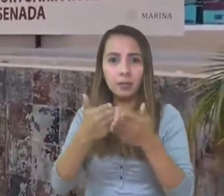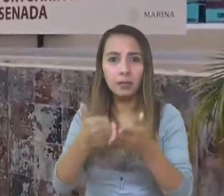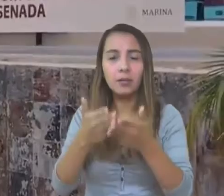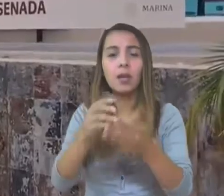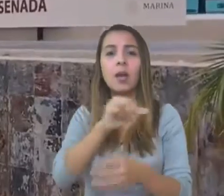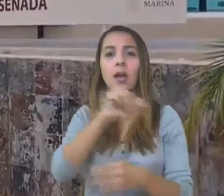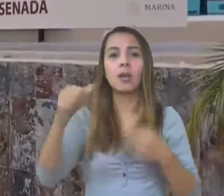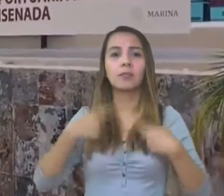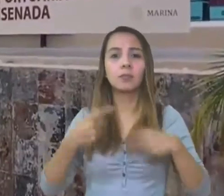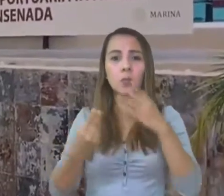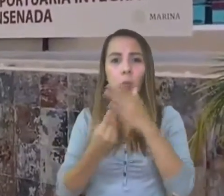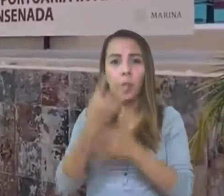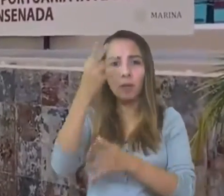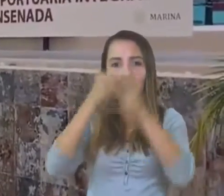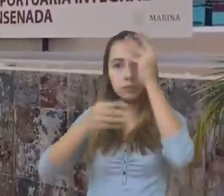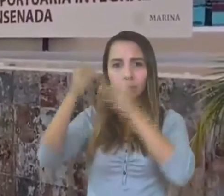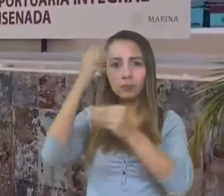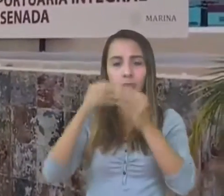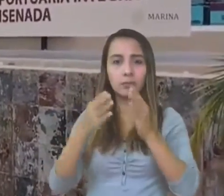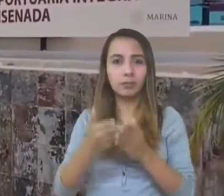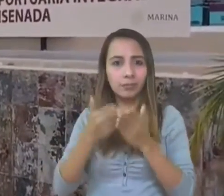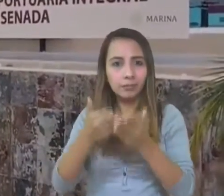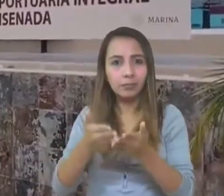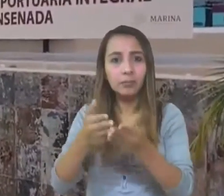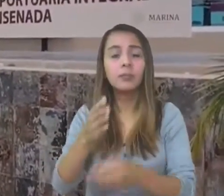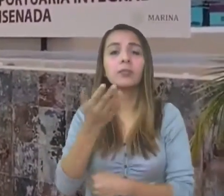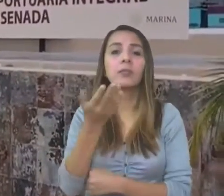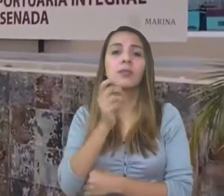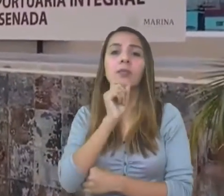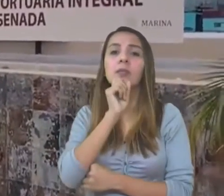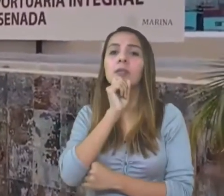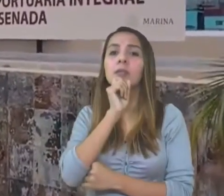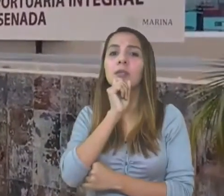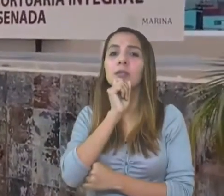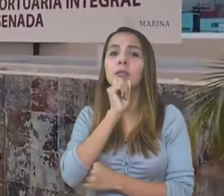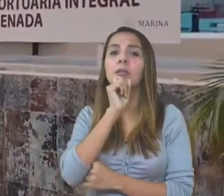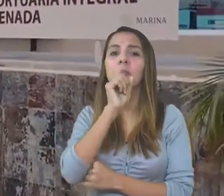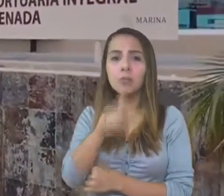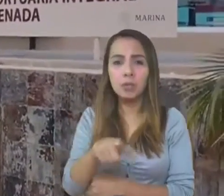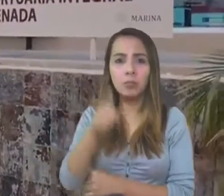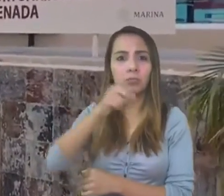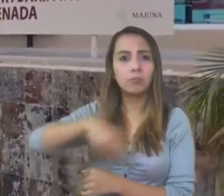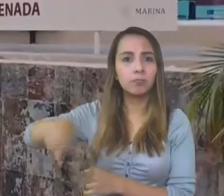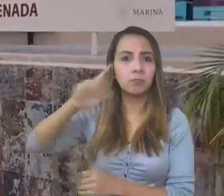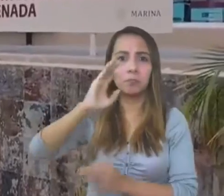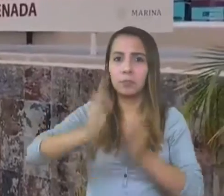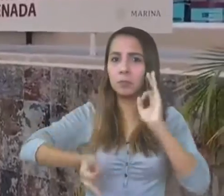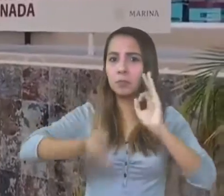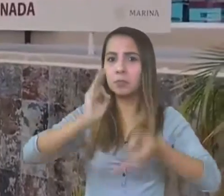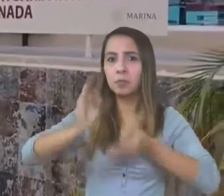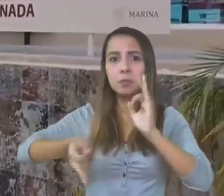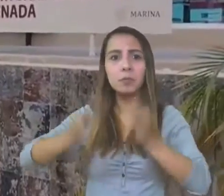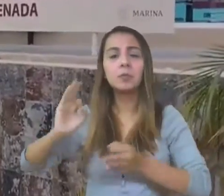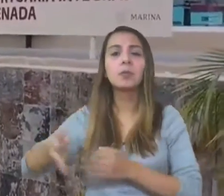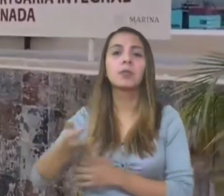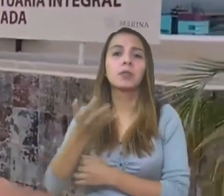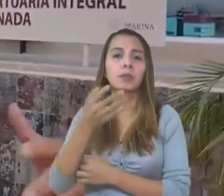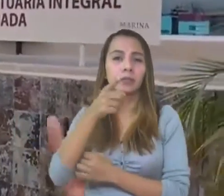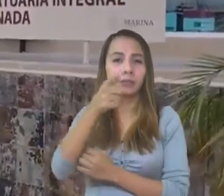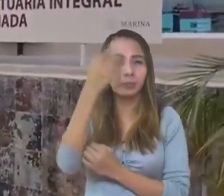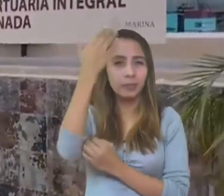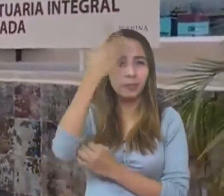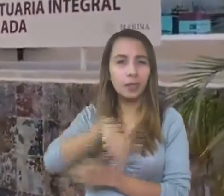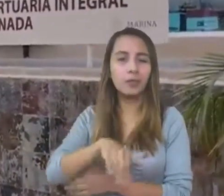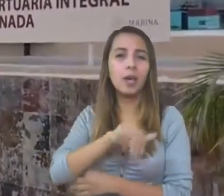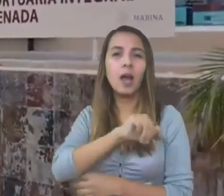aprendices, y también tuvieron muy buena disposición para, ya ves que están mandando a